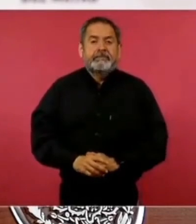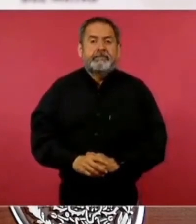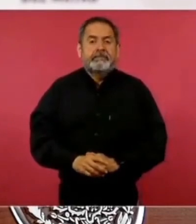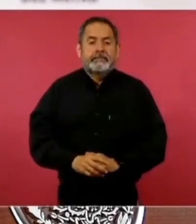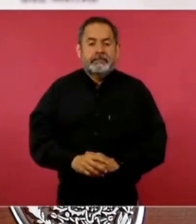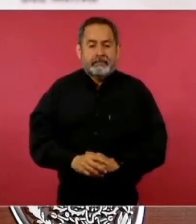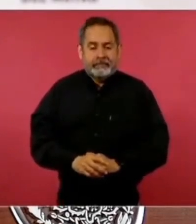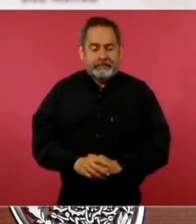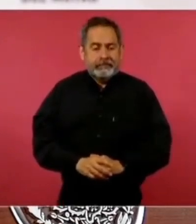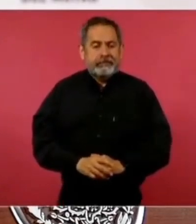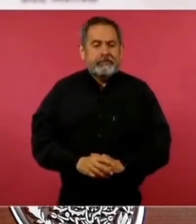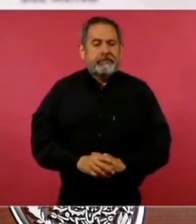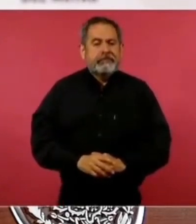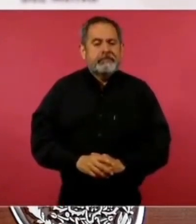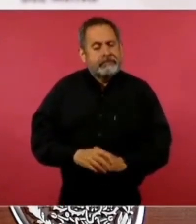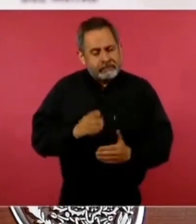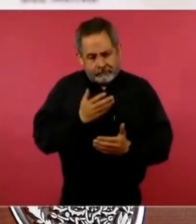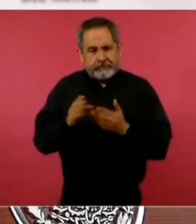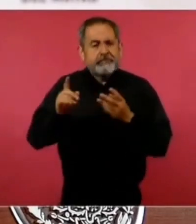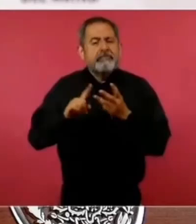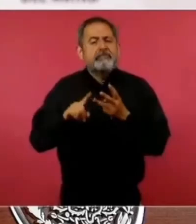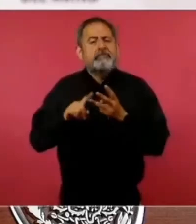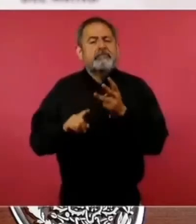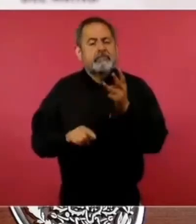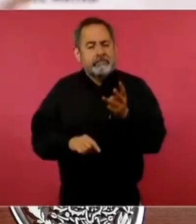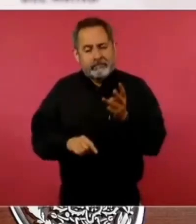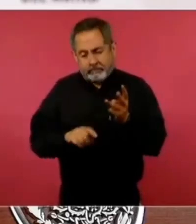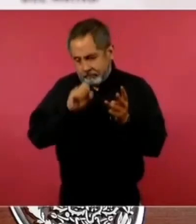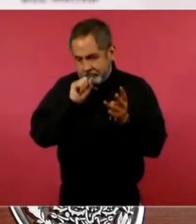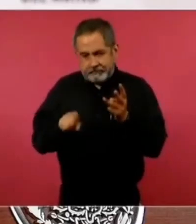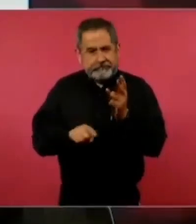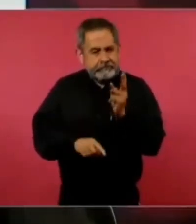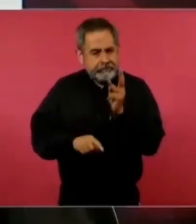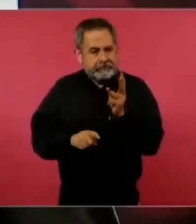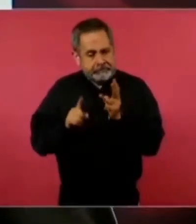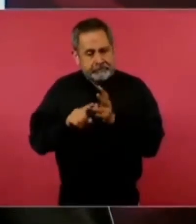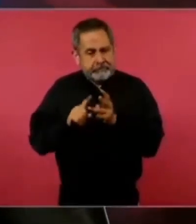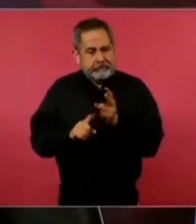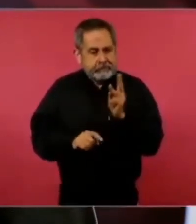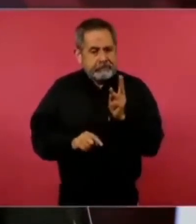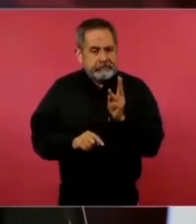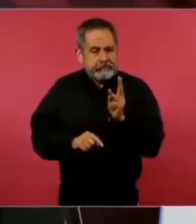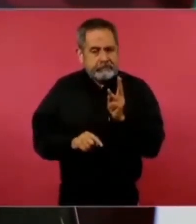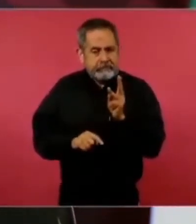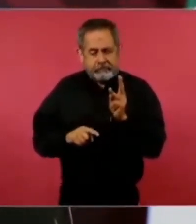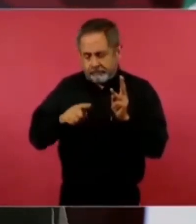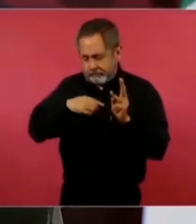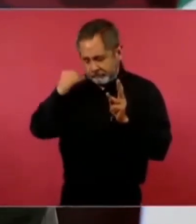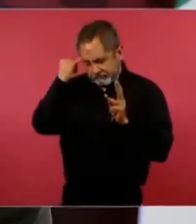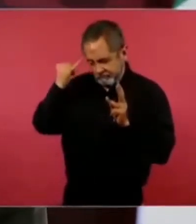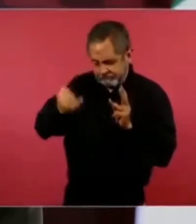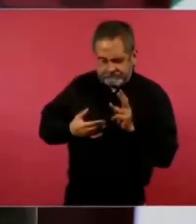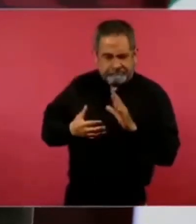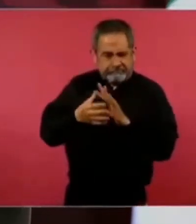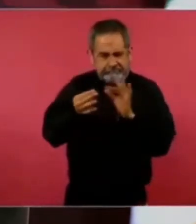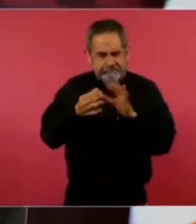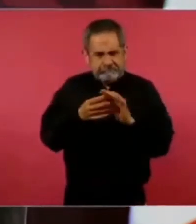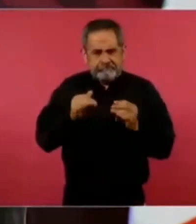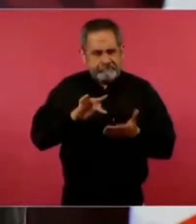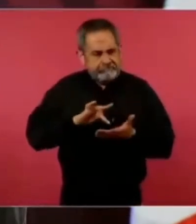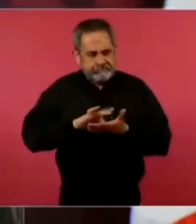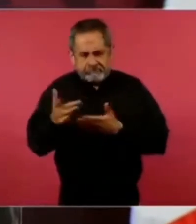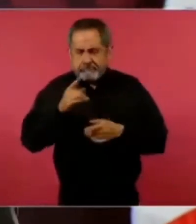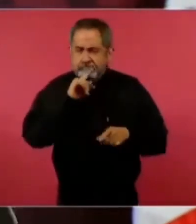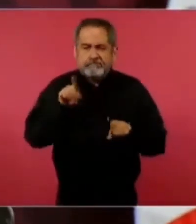Y otra cosa además, y eso lo hemos planteado y yo tengo que agradecerle tanto